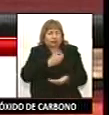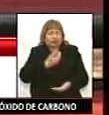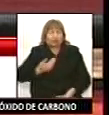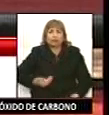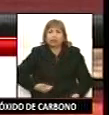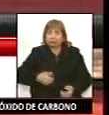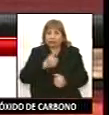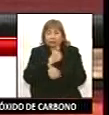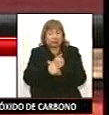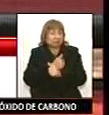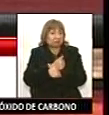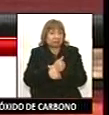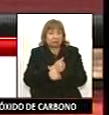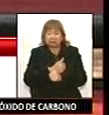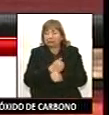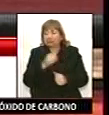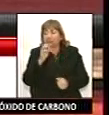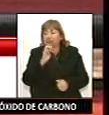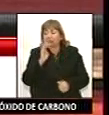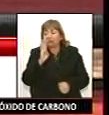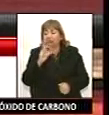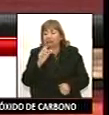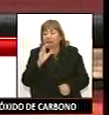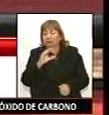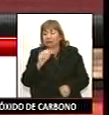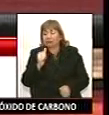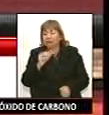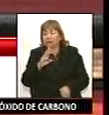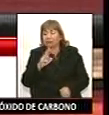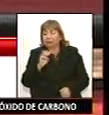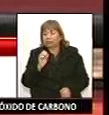En Ayacucho, presidente, el colegio emblemático Mariscal Cáceres,